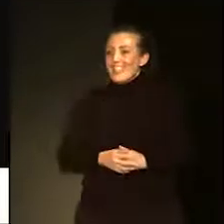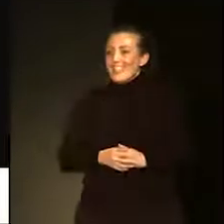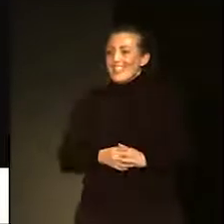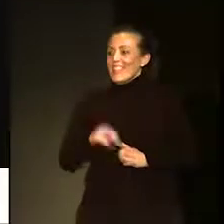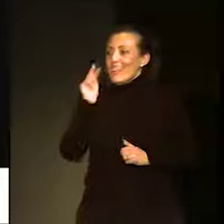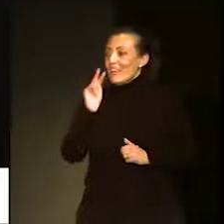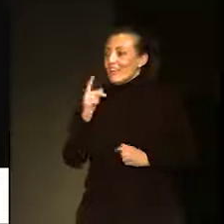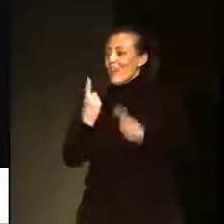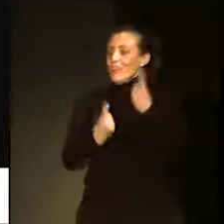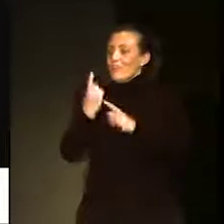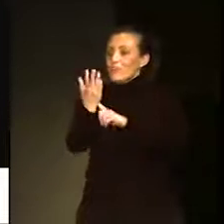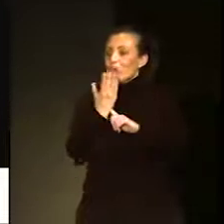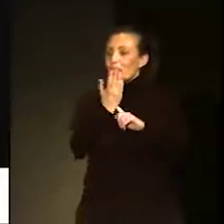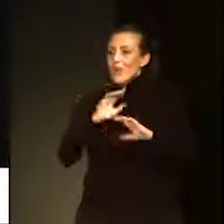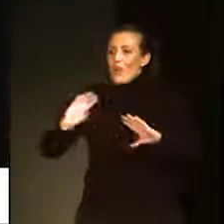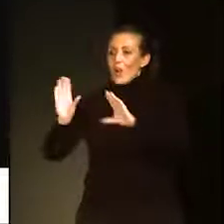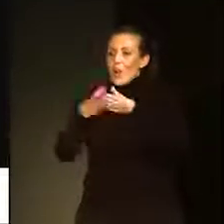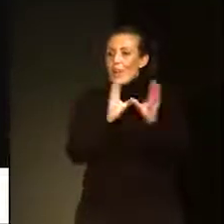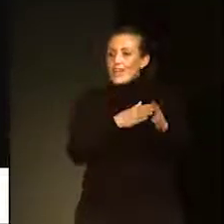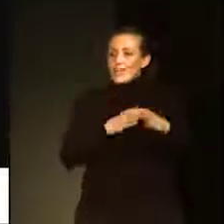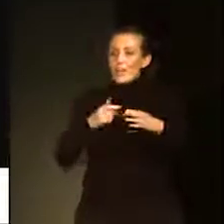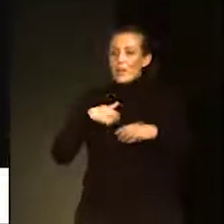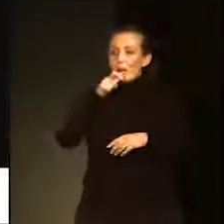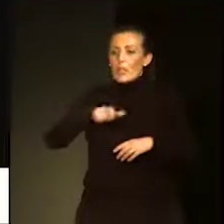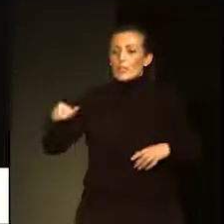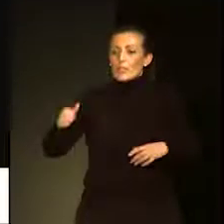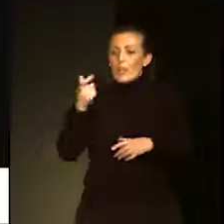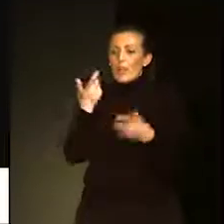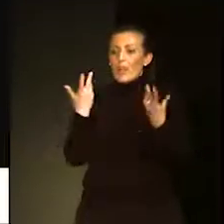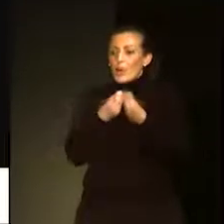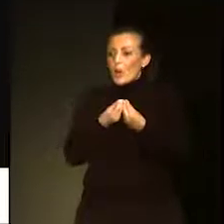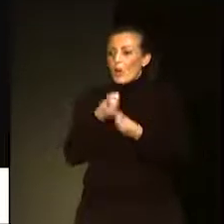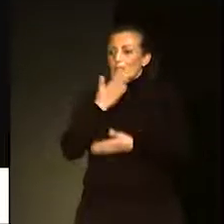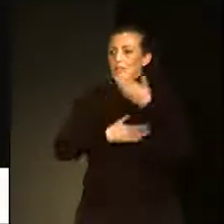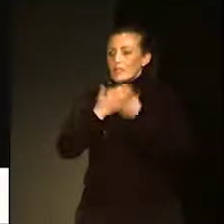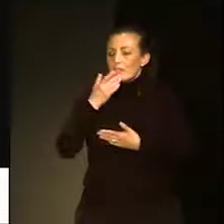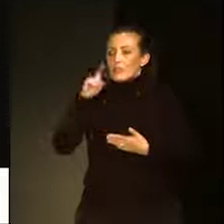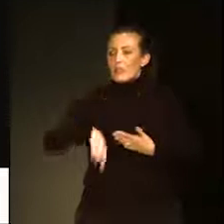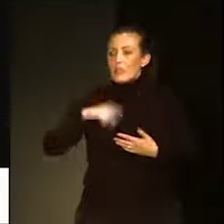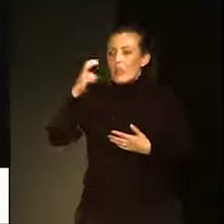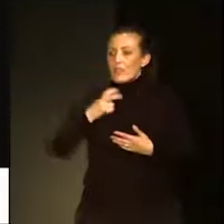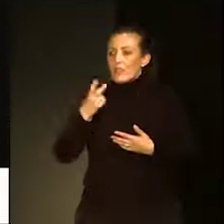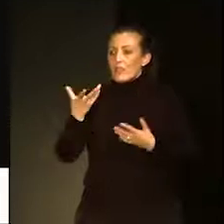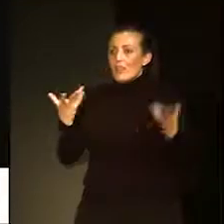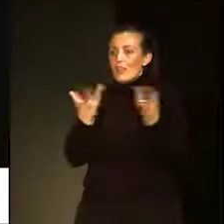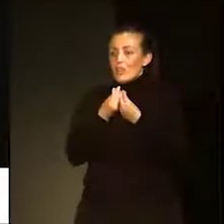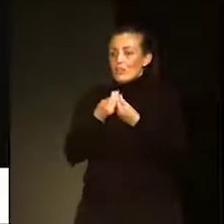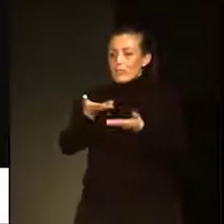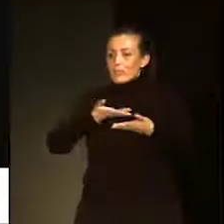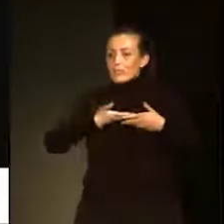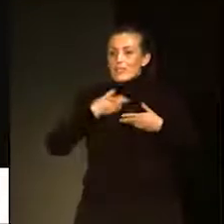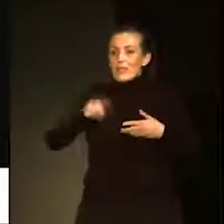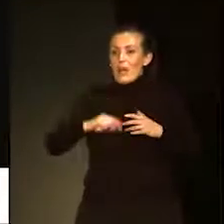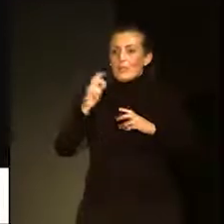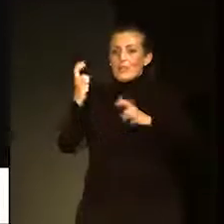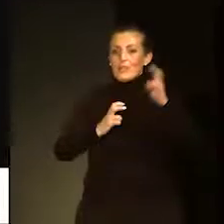pero he visto a algunos representantes de colectivos de personas con movilidad reducida que también han estado trabajando codo con codo y les agradezco mucho que